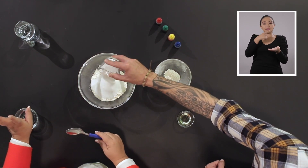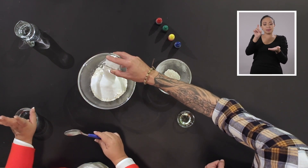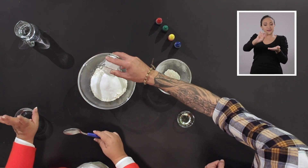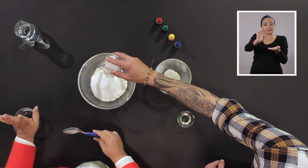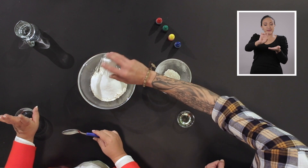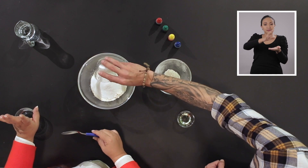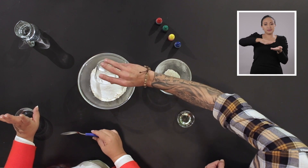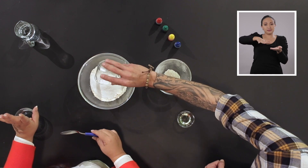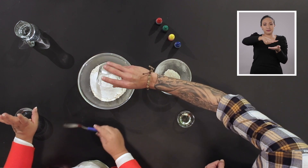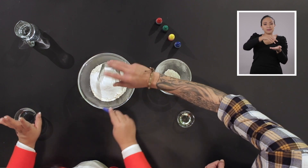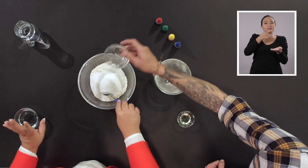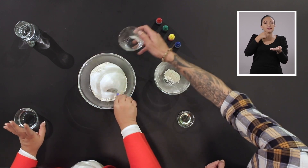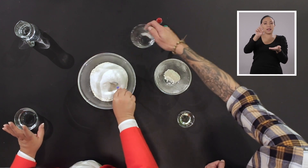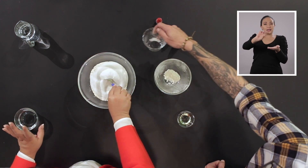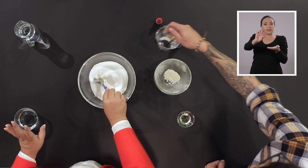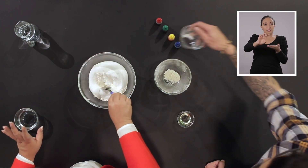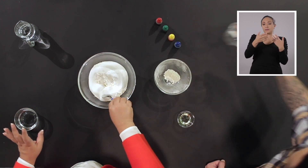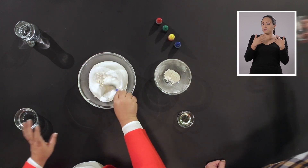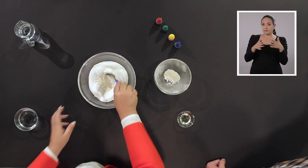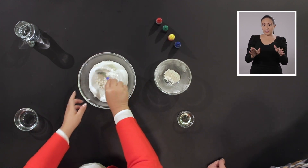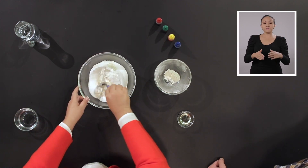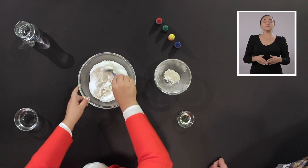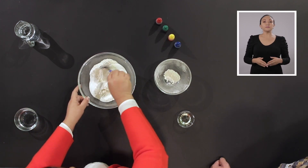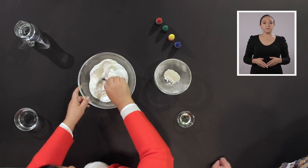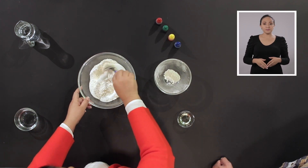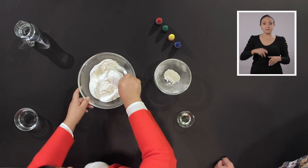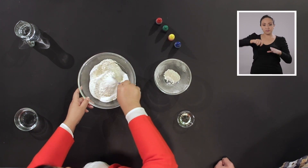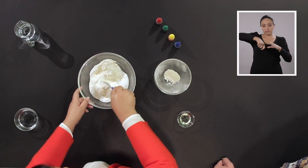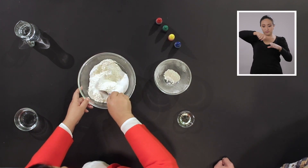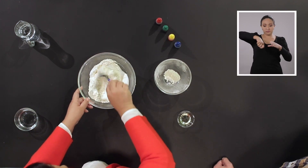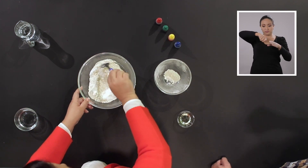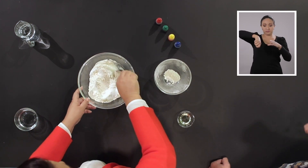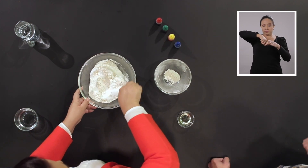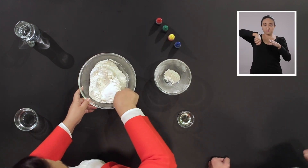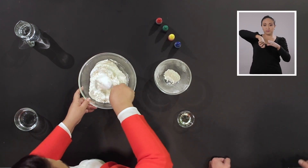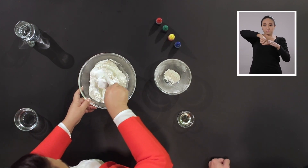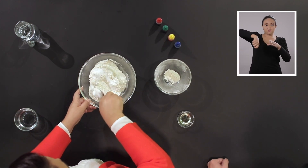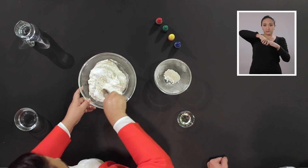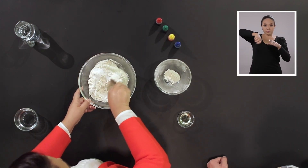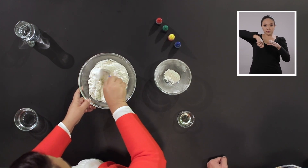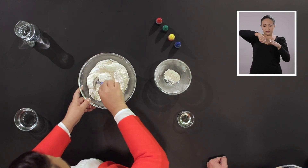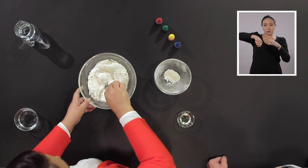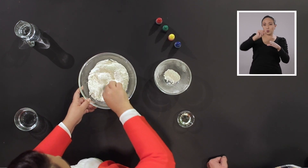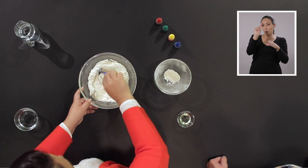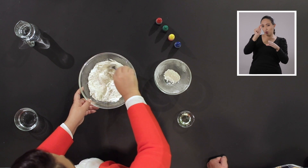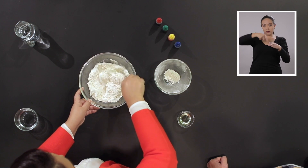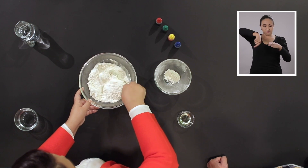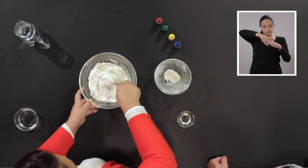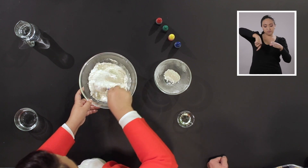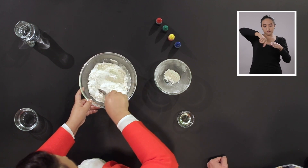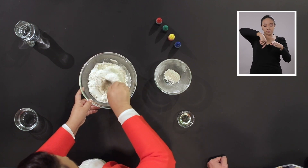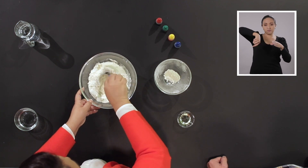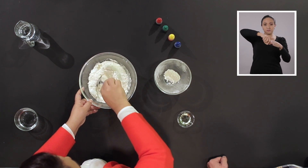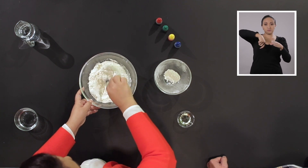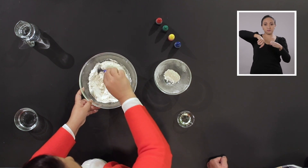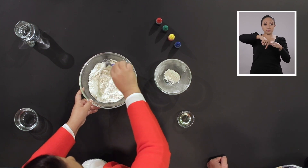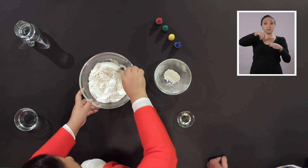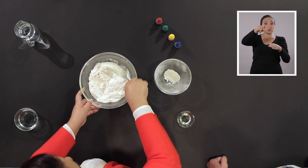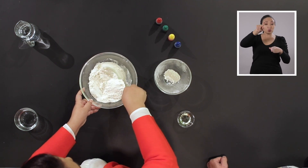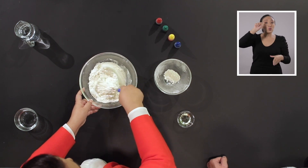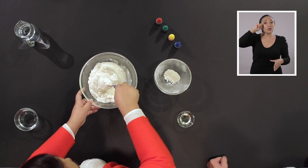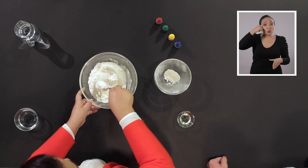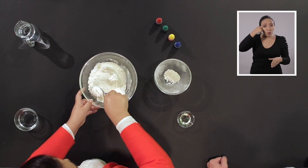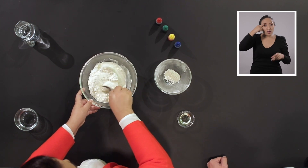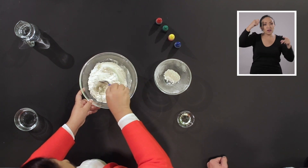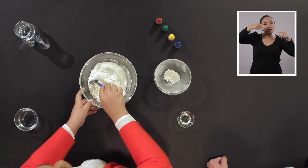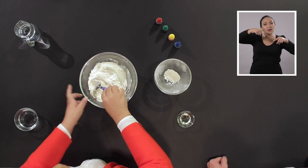sal igual? Toda la sal, sí, toda la sal. Con fe, exactamente. Listo. Muy bien, gracias, Santi. Vamos a mezclar un poco. Recuerde que